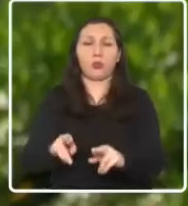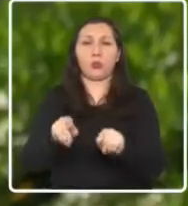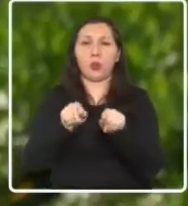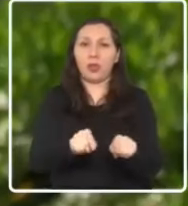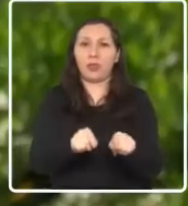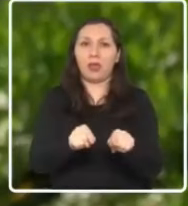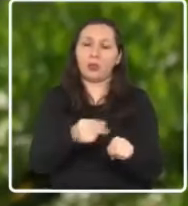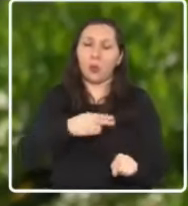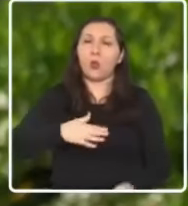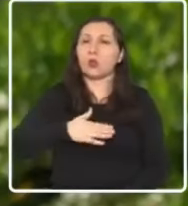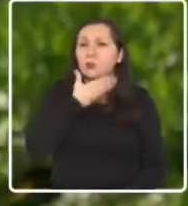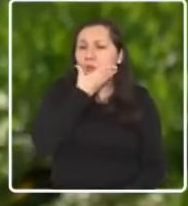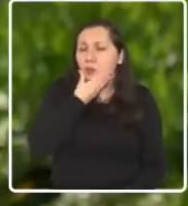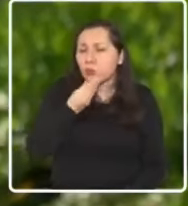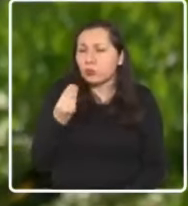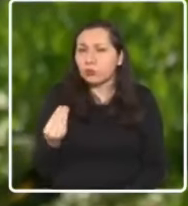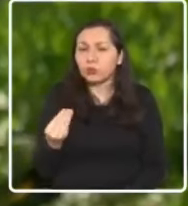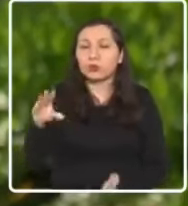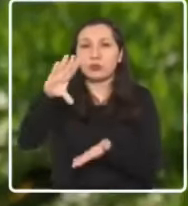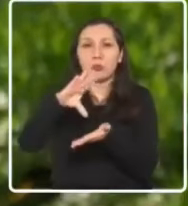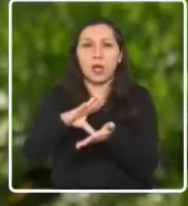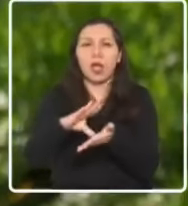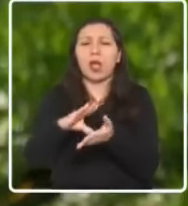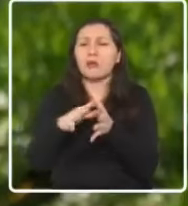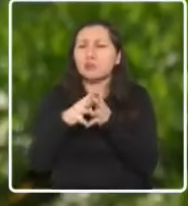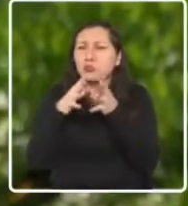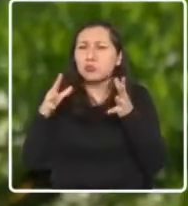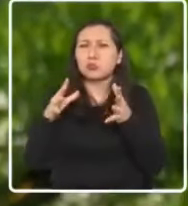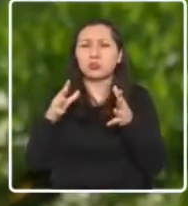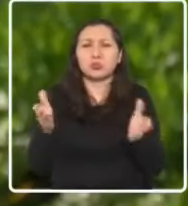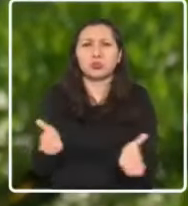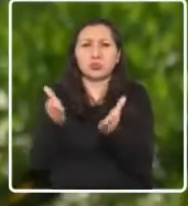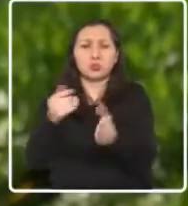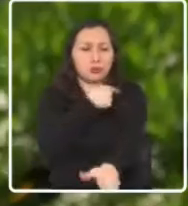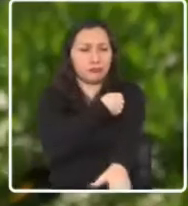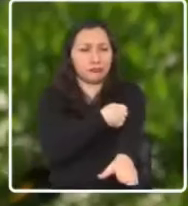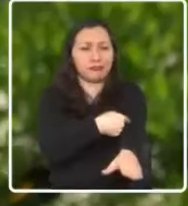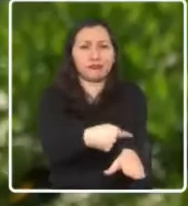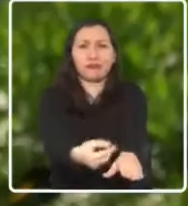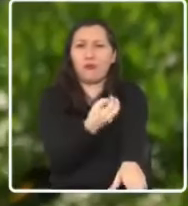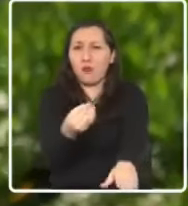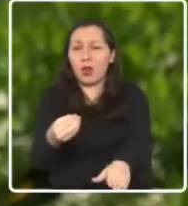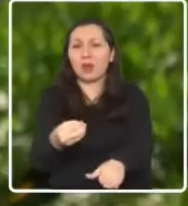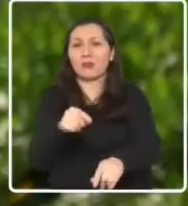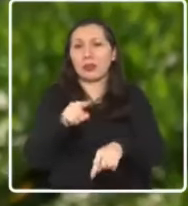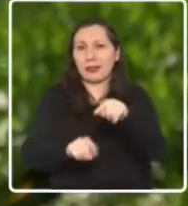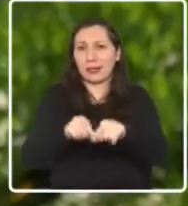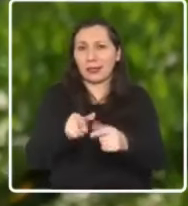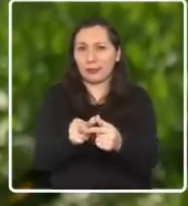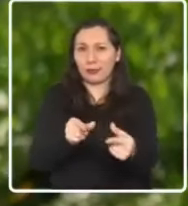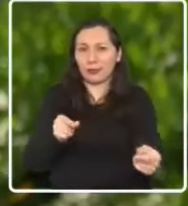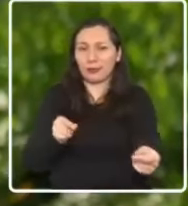oportunidades en nuestro hermoso país, que está lleno, lleno de potencial a lo largo y ancho de su territorio.